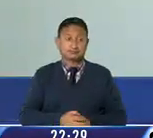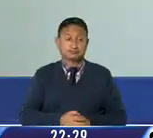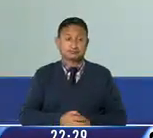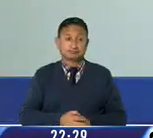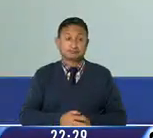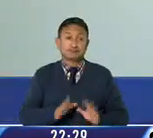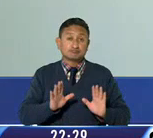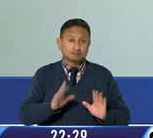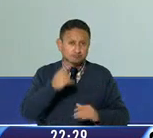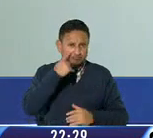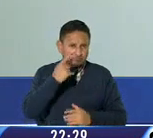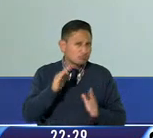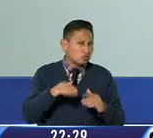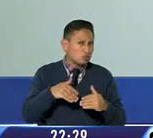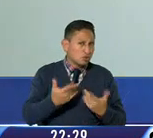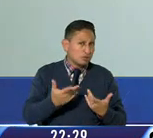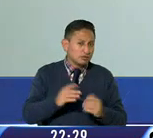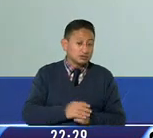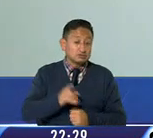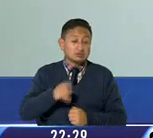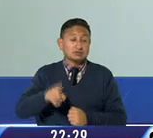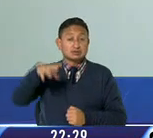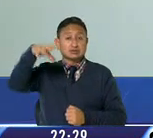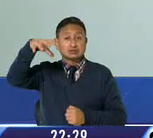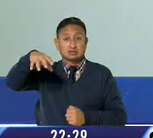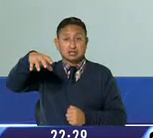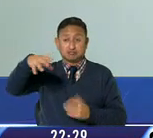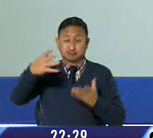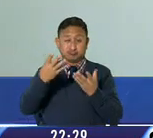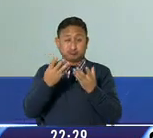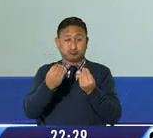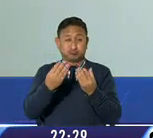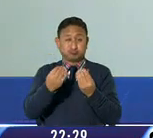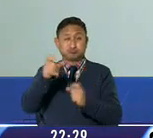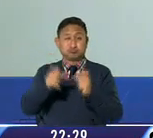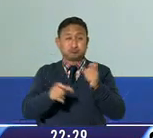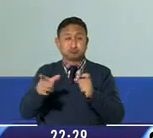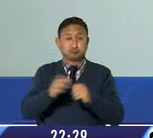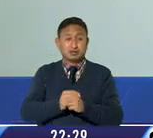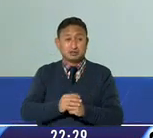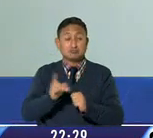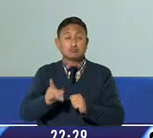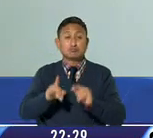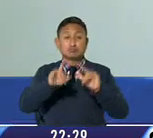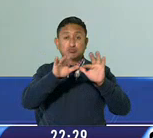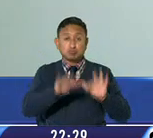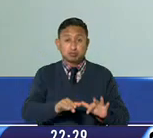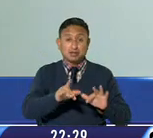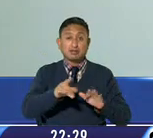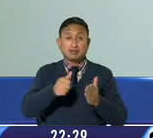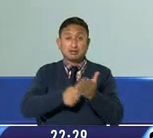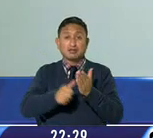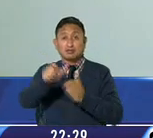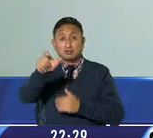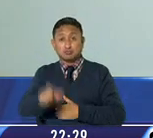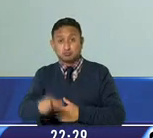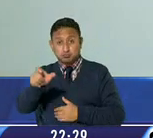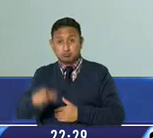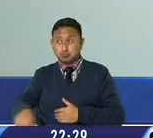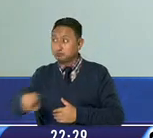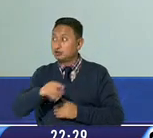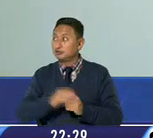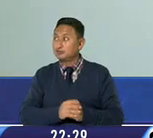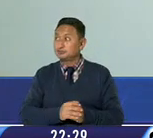cómo reducir el tamaño del Estado. Hay muchas de las secretarías nacionales, muchos de los